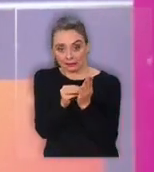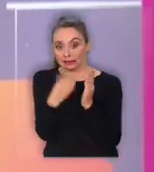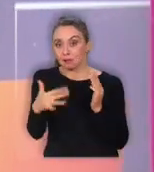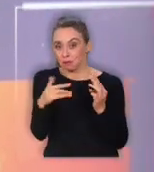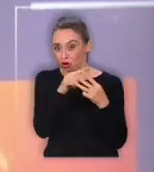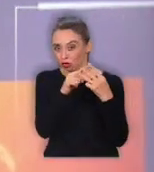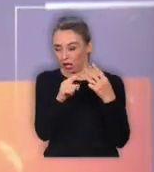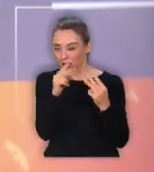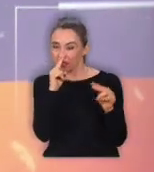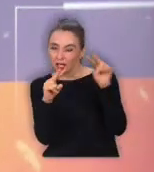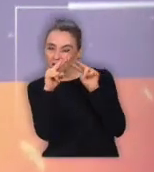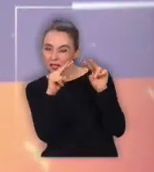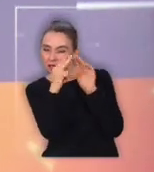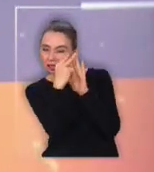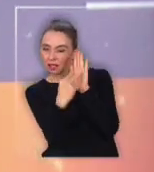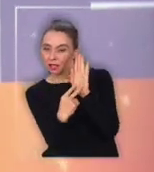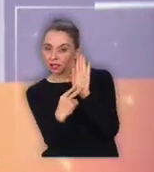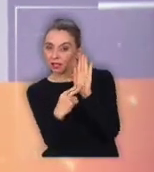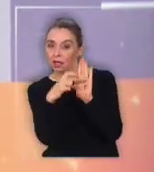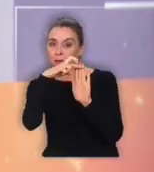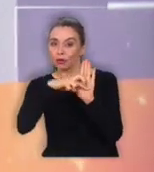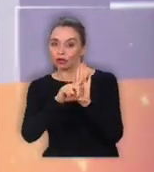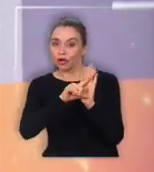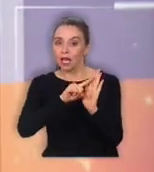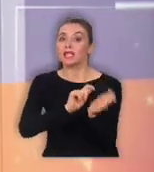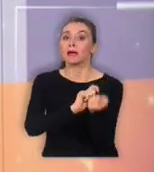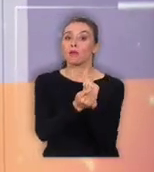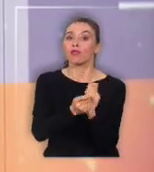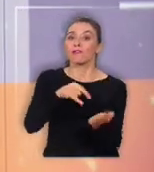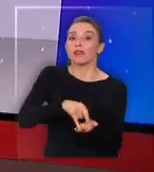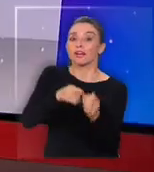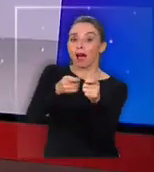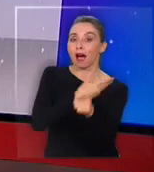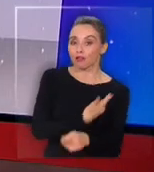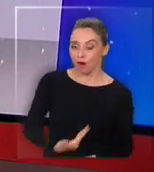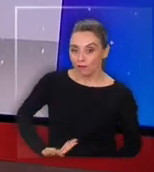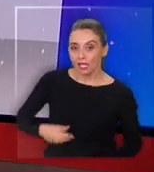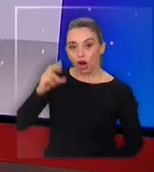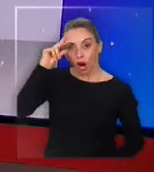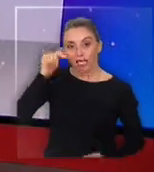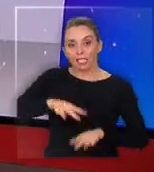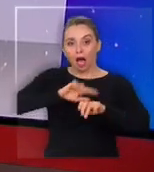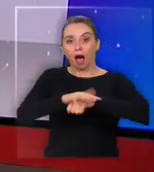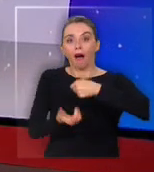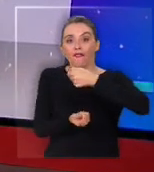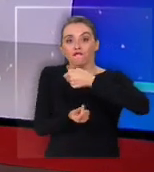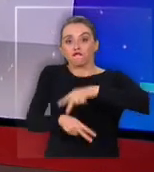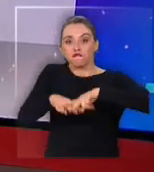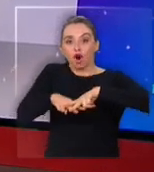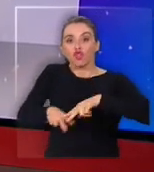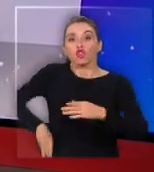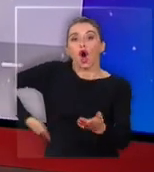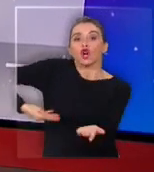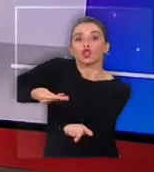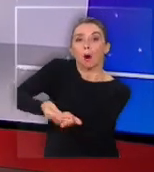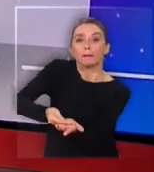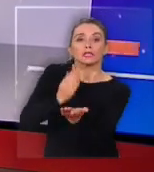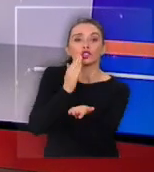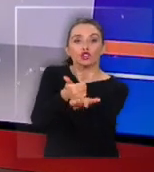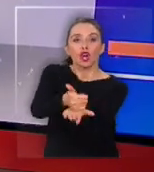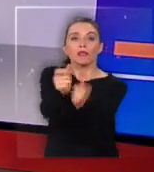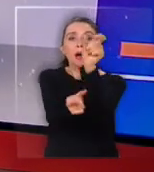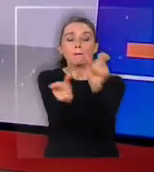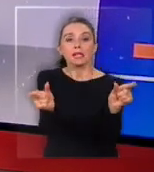fundamentales, a juicio de nosotros, en esta reforma planteada hoy día por el gobierno. Se crea el Fondo de Compensación Solidario. Aquí, para la